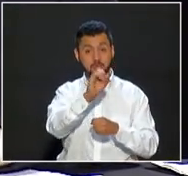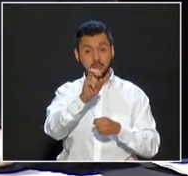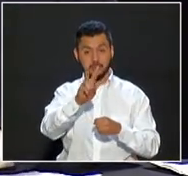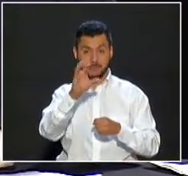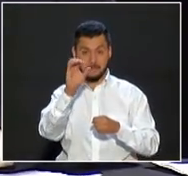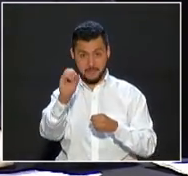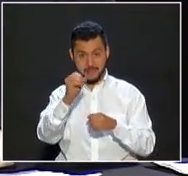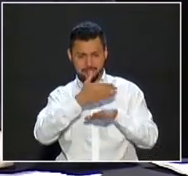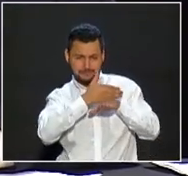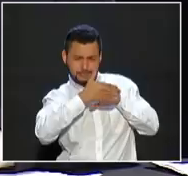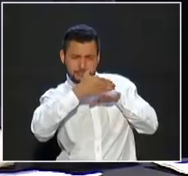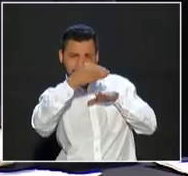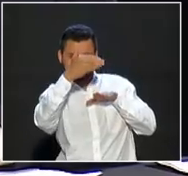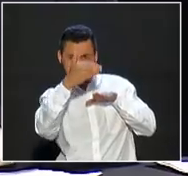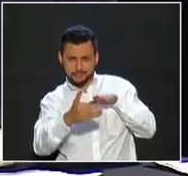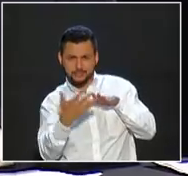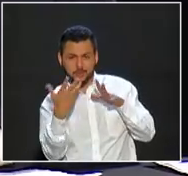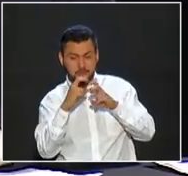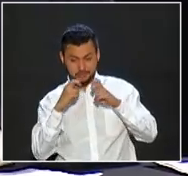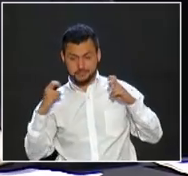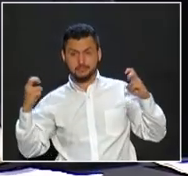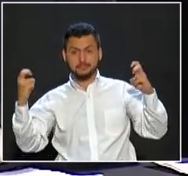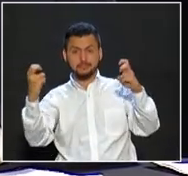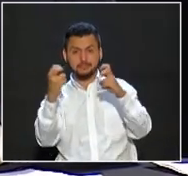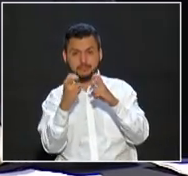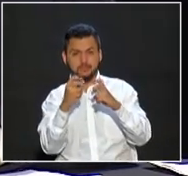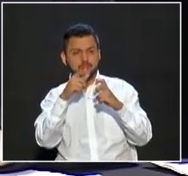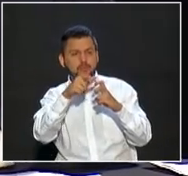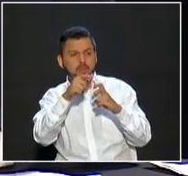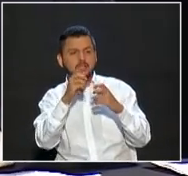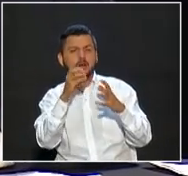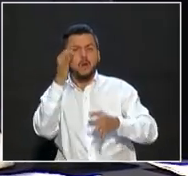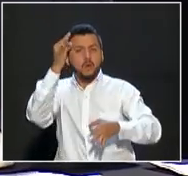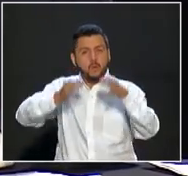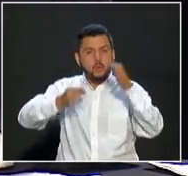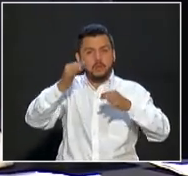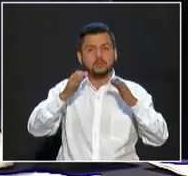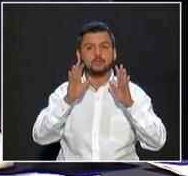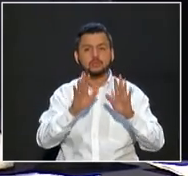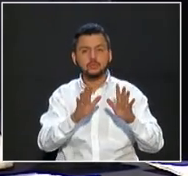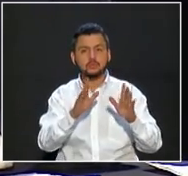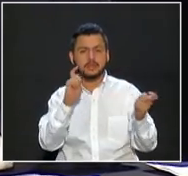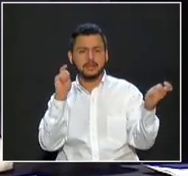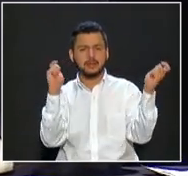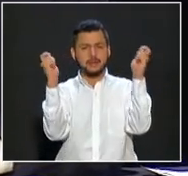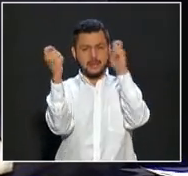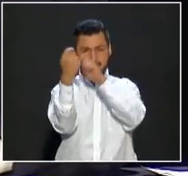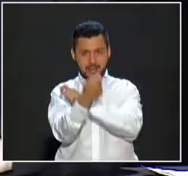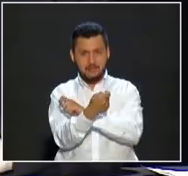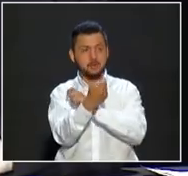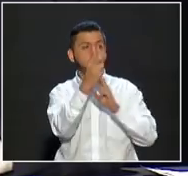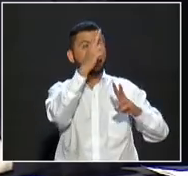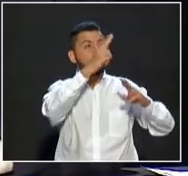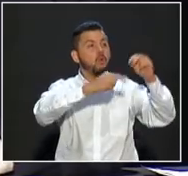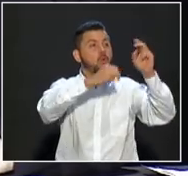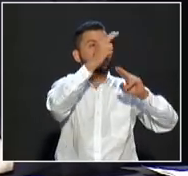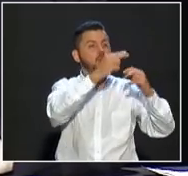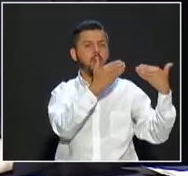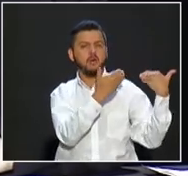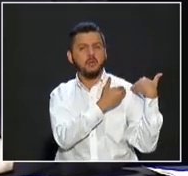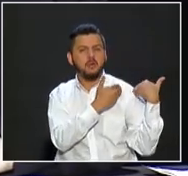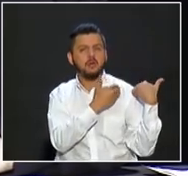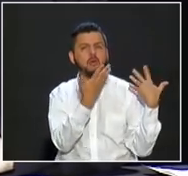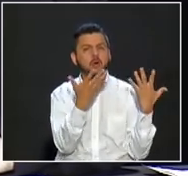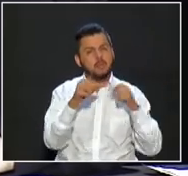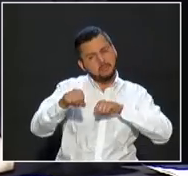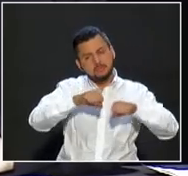contencioso-administrativo del consejo de estado para que la cambie la naturaleza with jurídica y adopte la organiza la organización estructural que corresponde al desarrollo de las